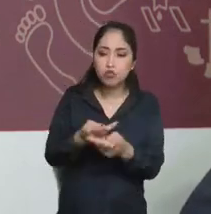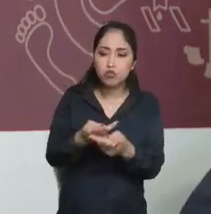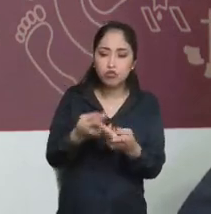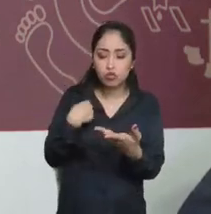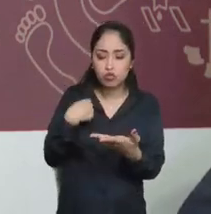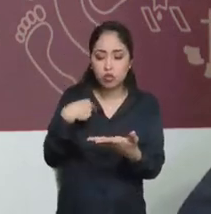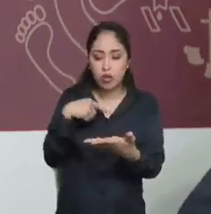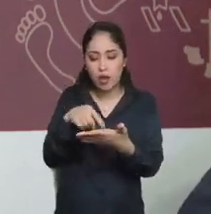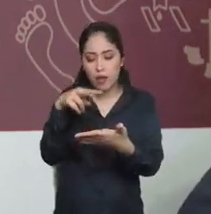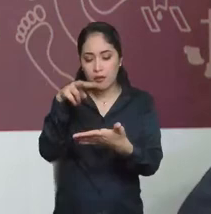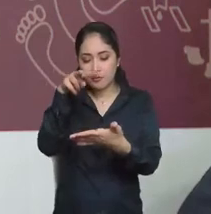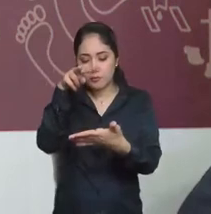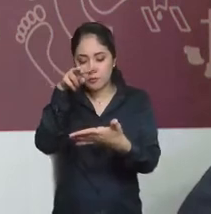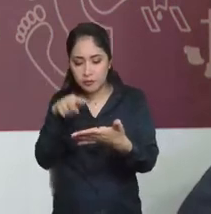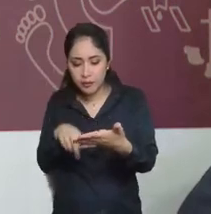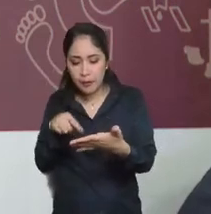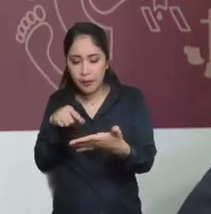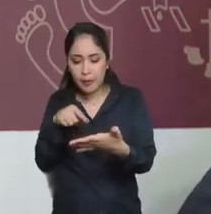cómo se fue